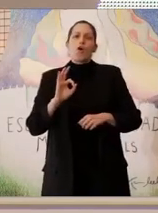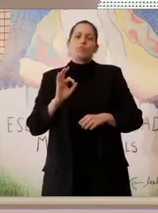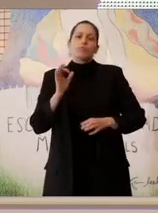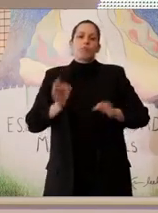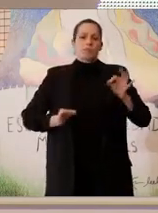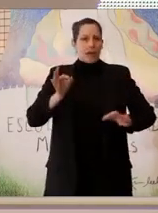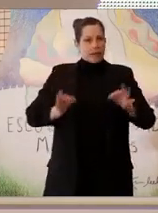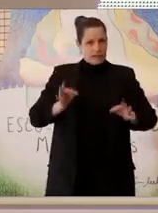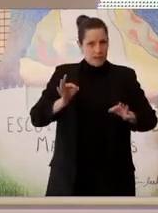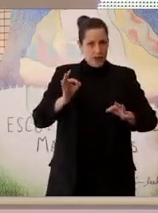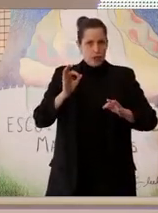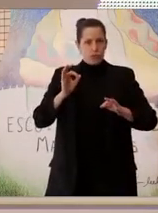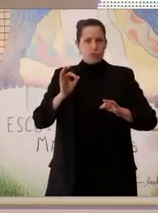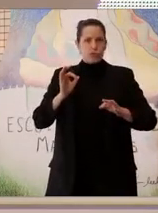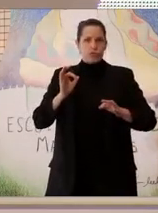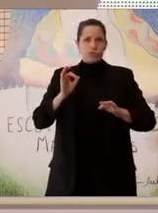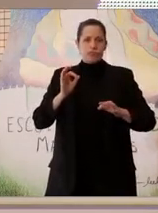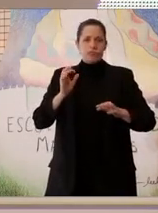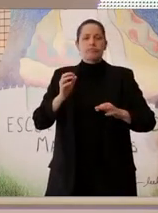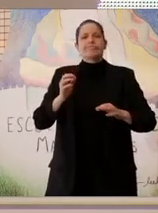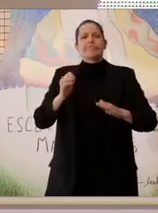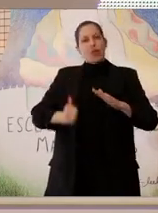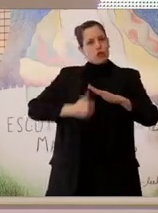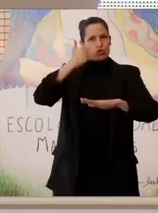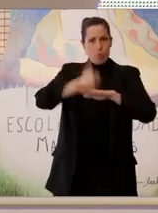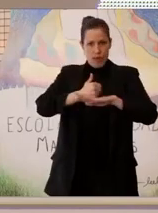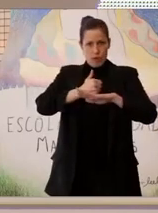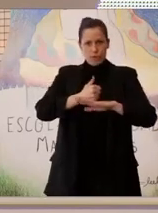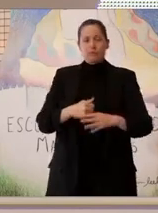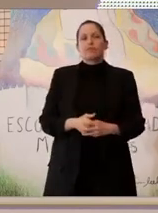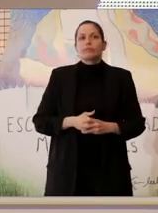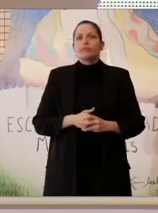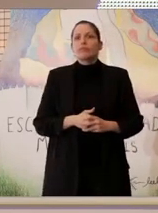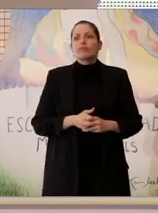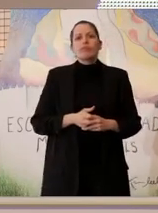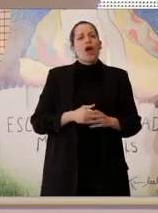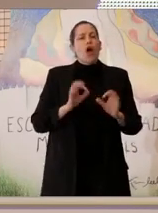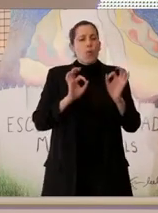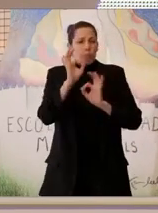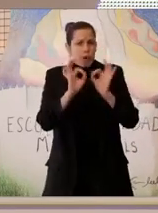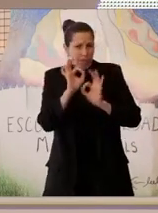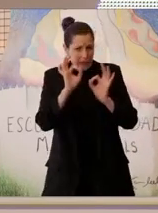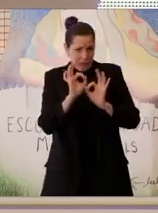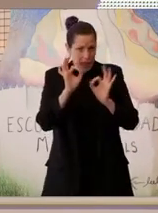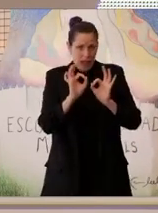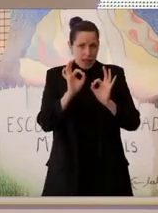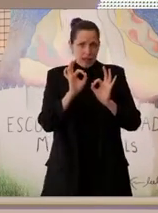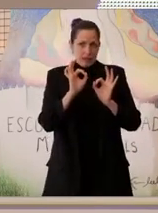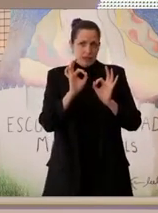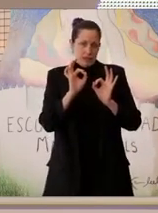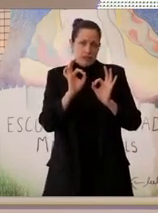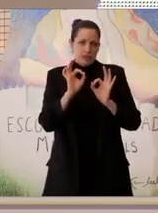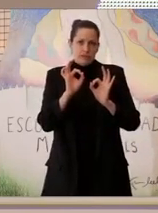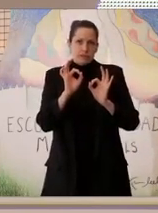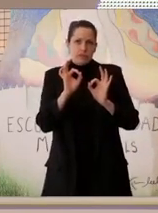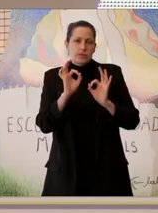la cúpula. En lo que estamos abajo, pues en la base, los porcentajes son muy altos, 70% mujeres en juzgados de violencia sobre la mujer,